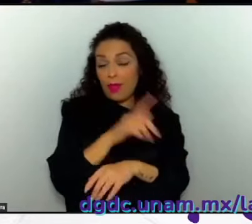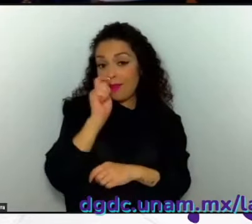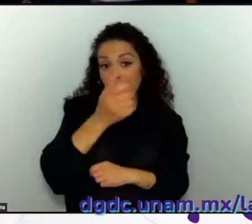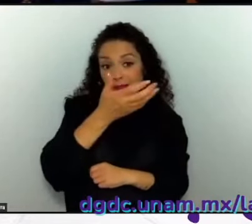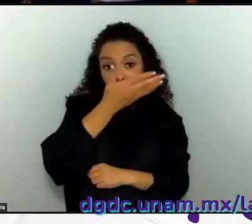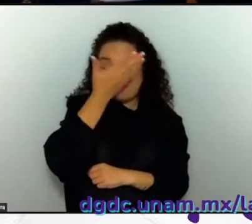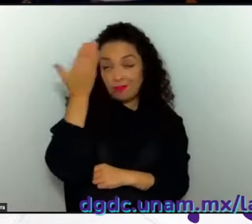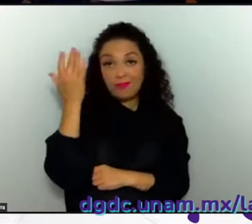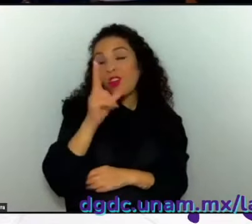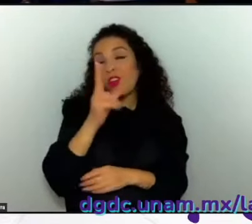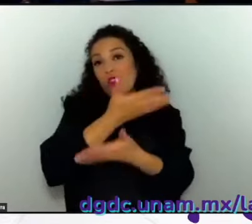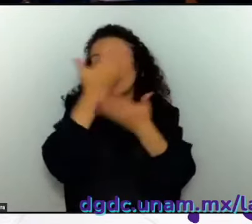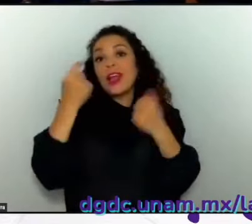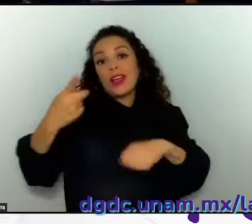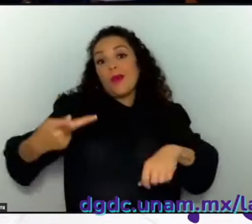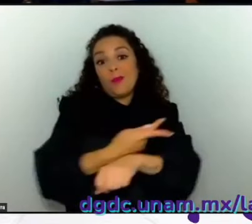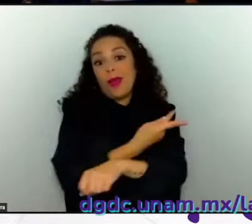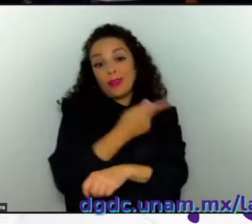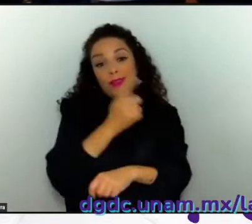Sí.